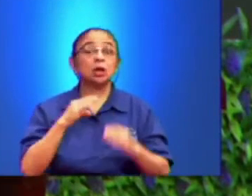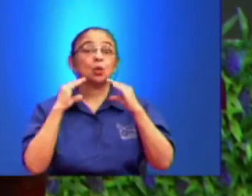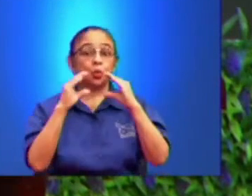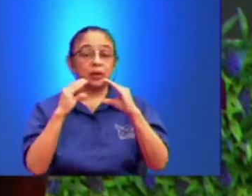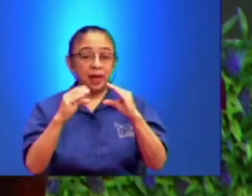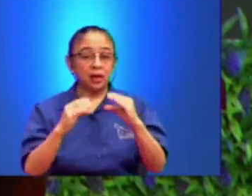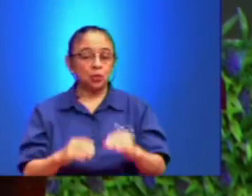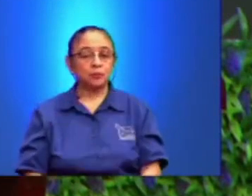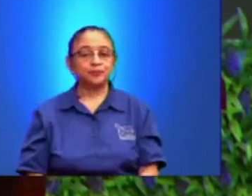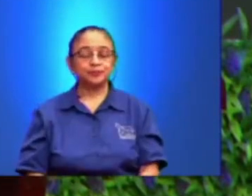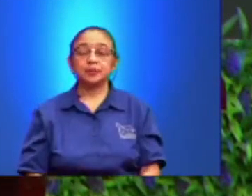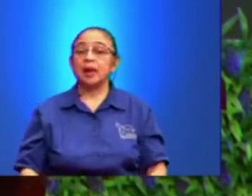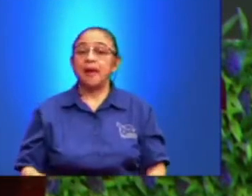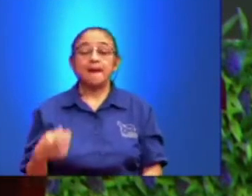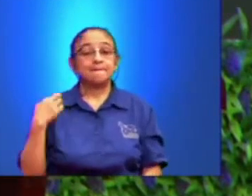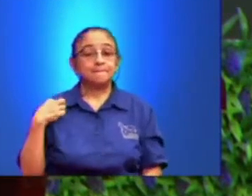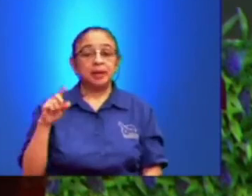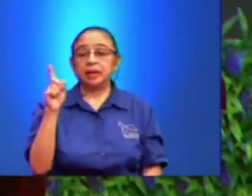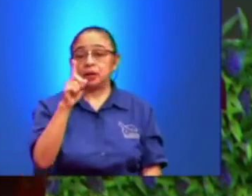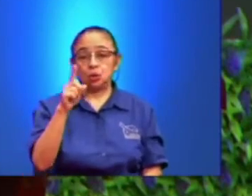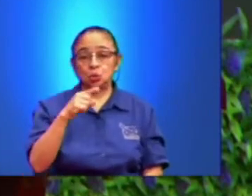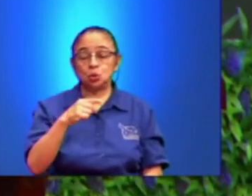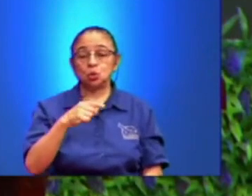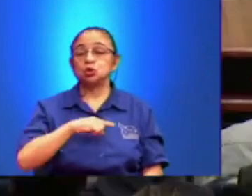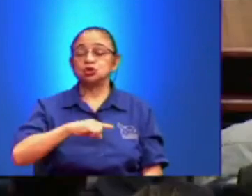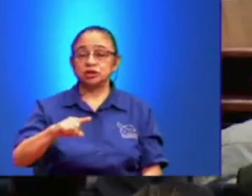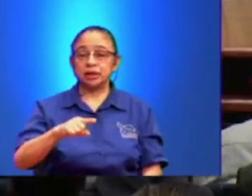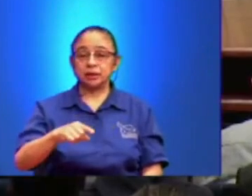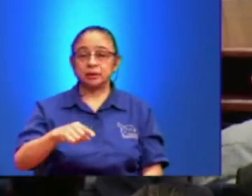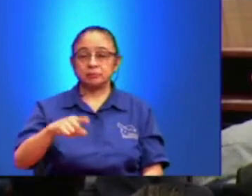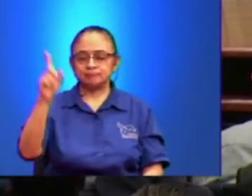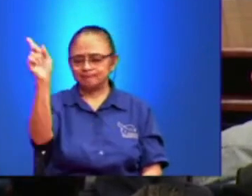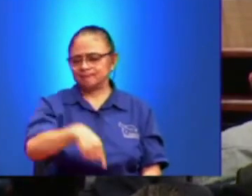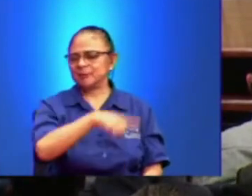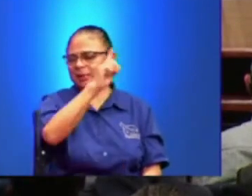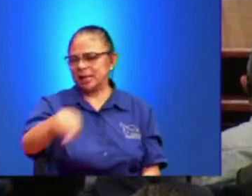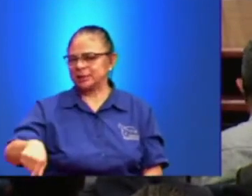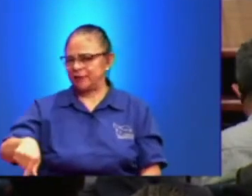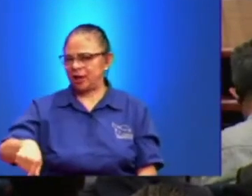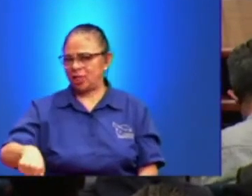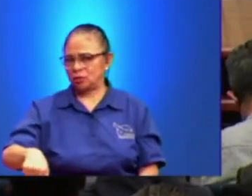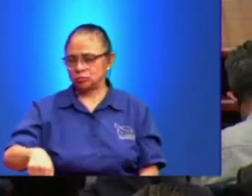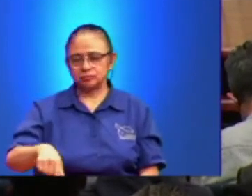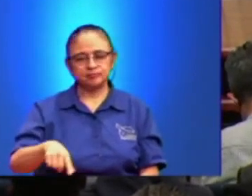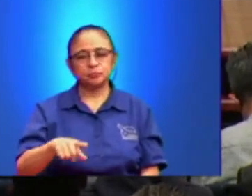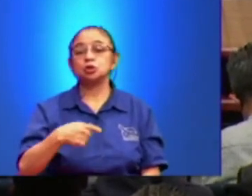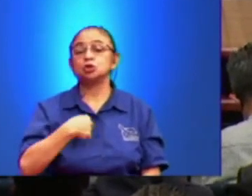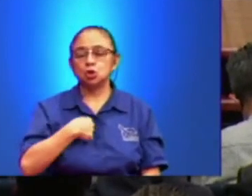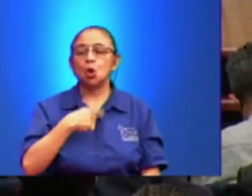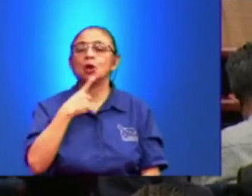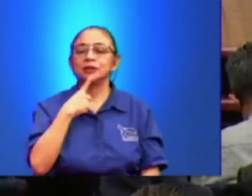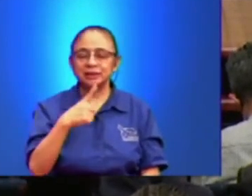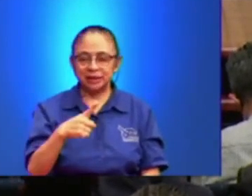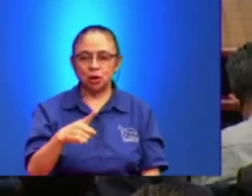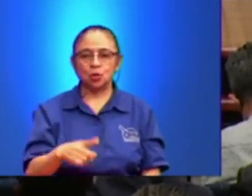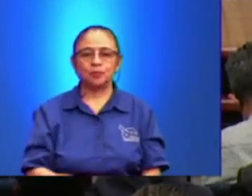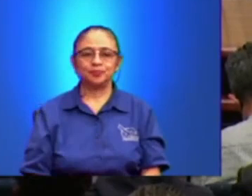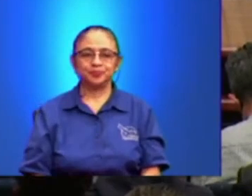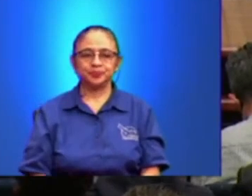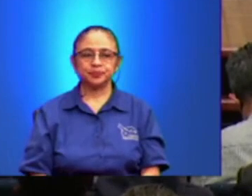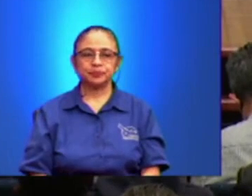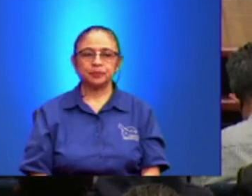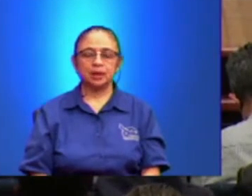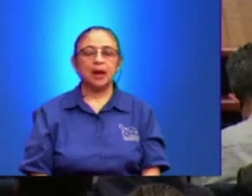ok entonces para no ser descalificados yo quiero decir lo siguiente como de tiempo muy bien